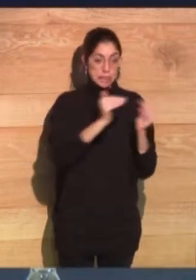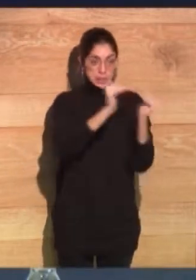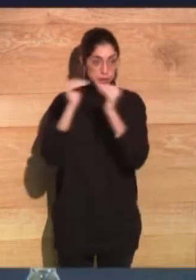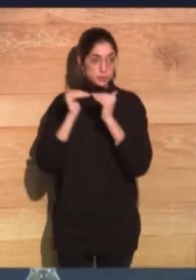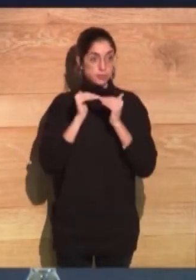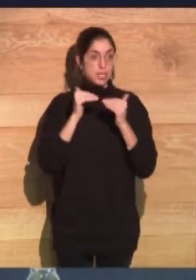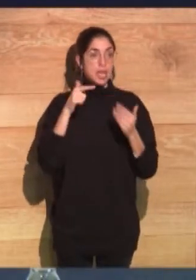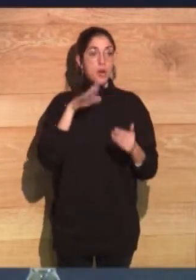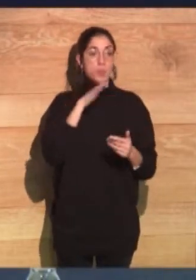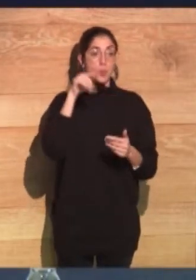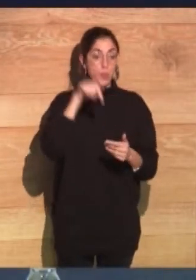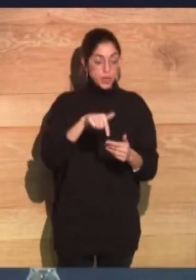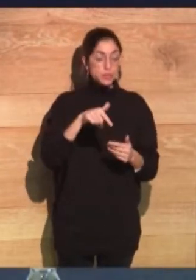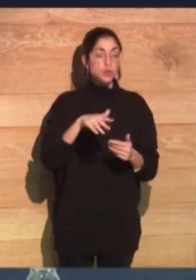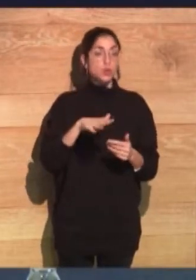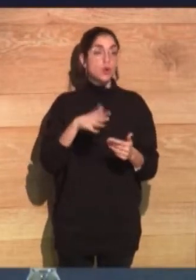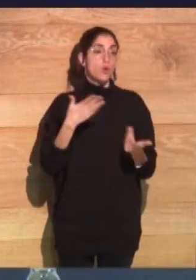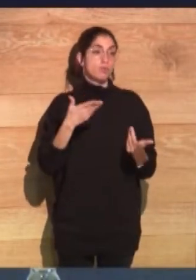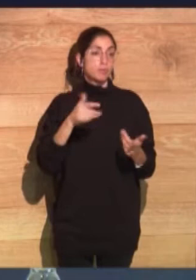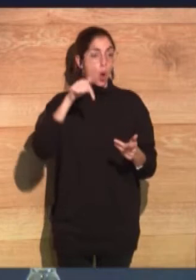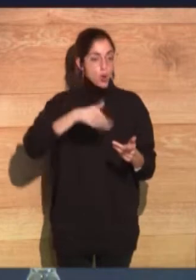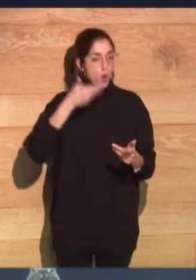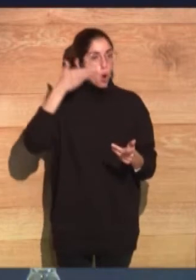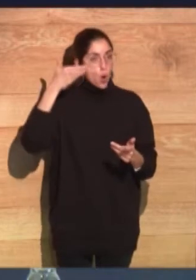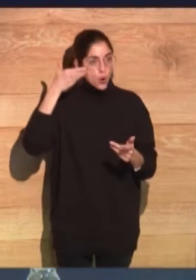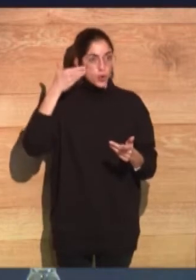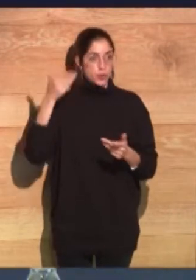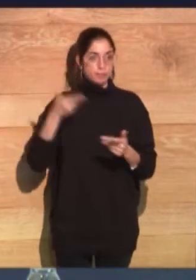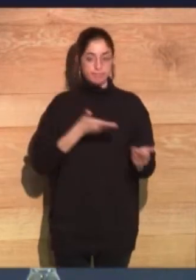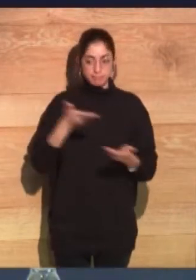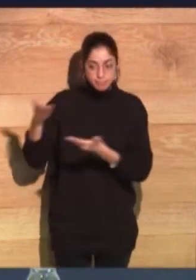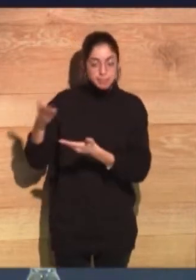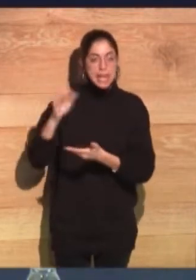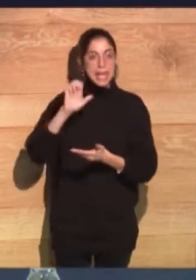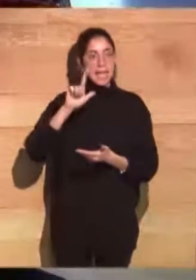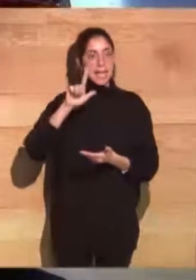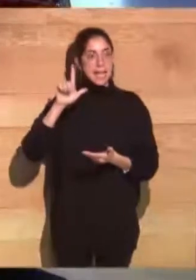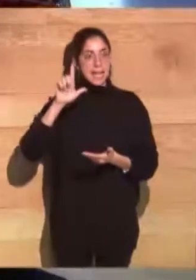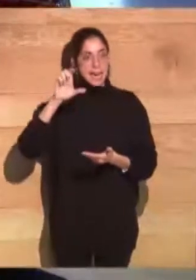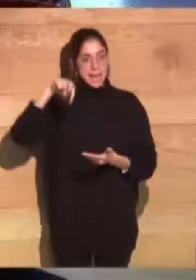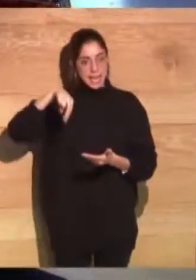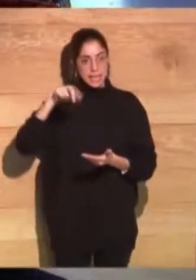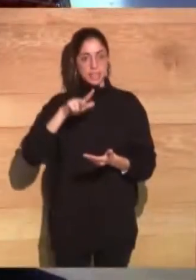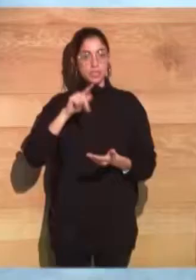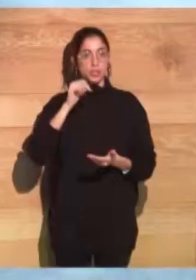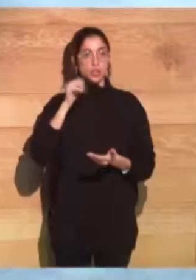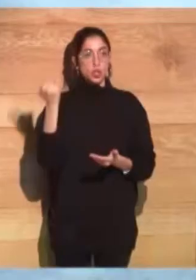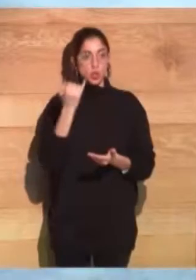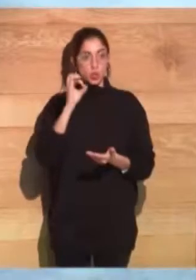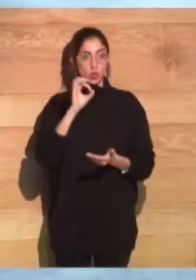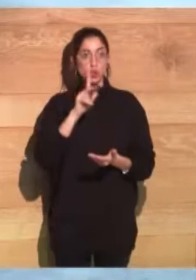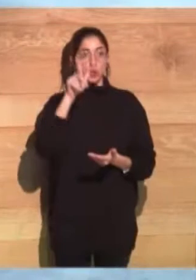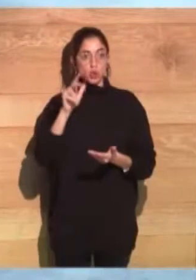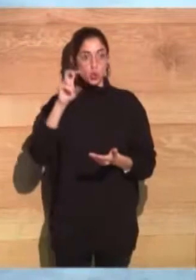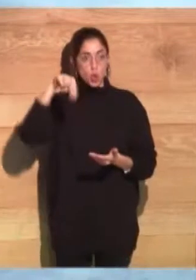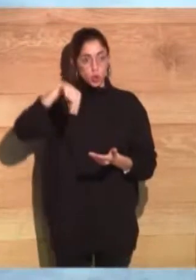es un motivo de honor, especialmente para nosotros hoy, recibir a Miss Ellen Johnson-Sirleaf, expresidenta de Liberia, miembro